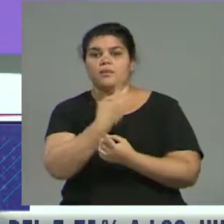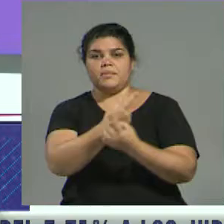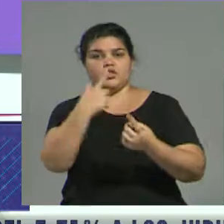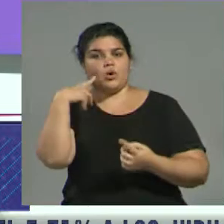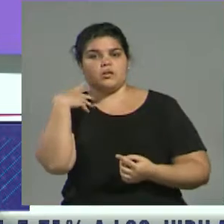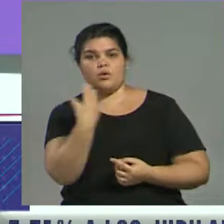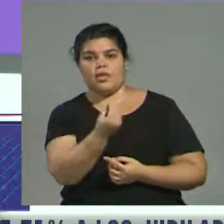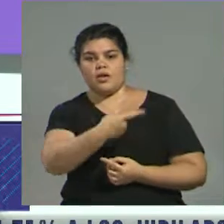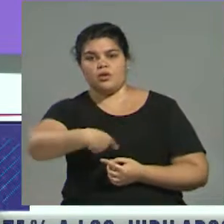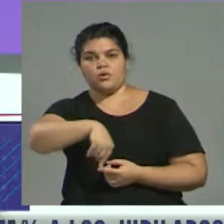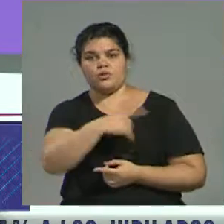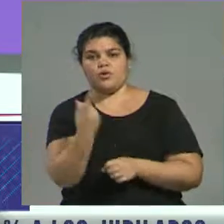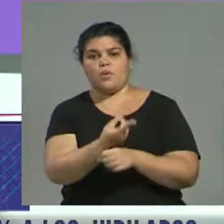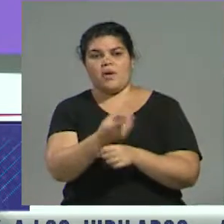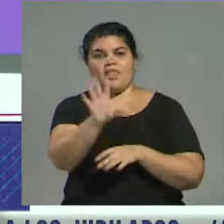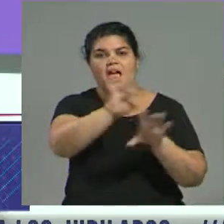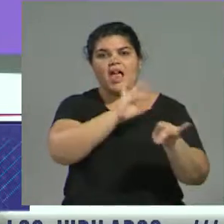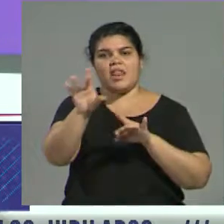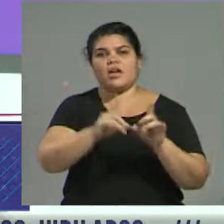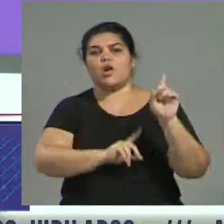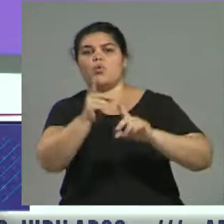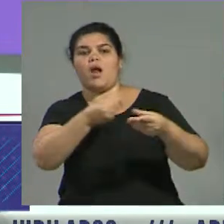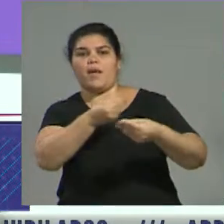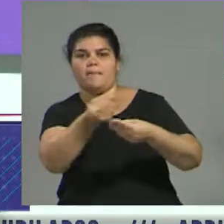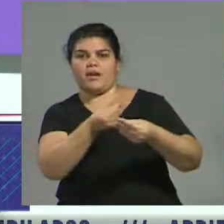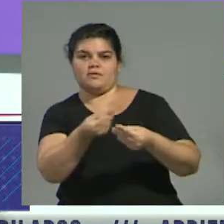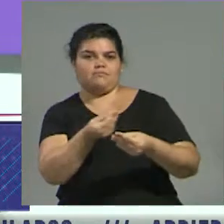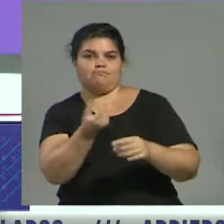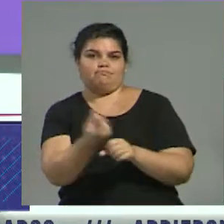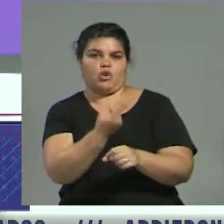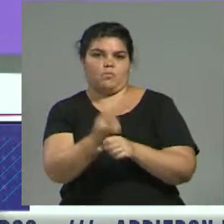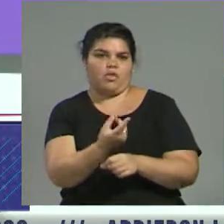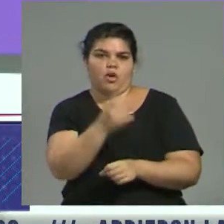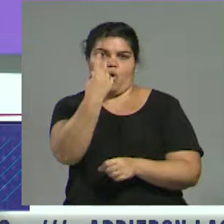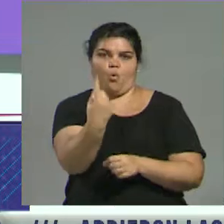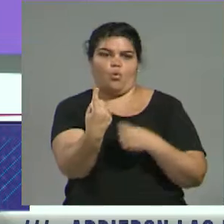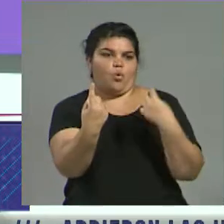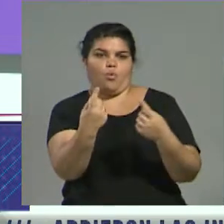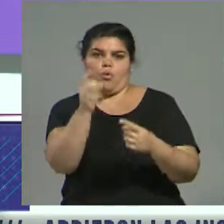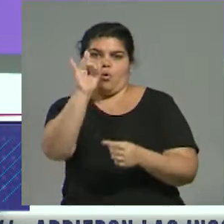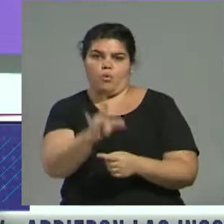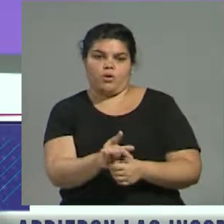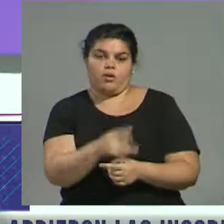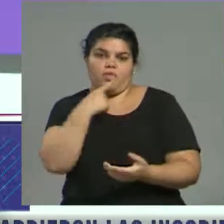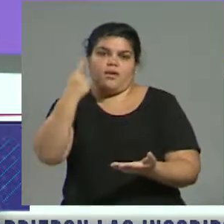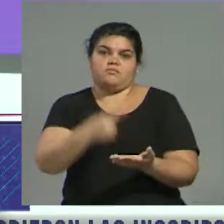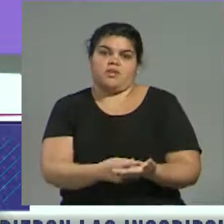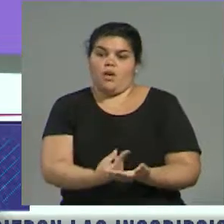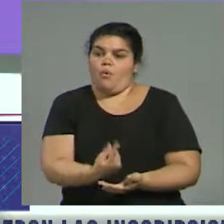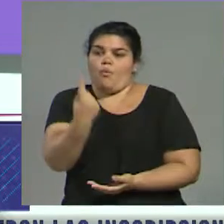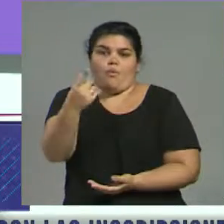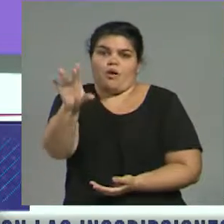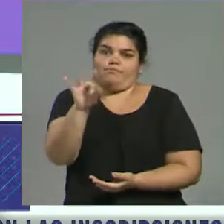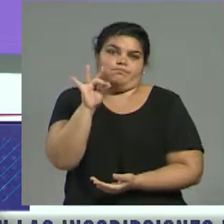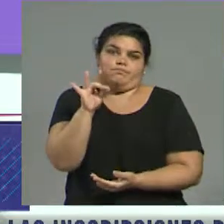distintas compañías de gas o entre distintas compañías de energía eléctrica. Es un monopolio natural y tiene que elegir lamentablemente por una, y cuando